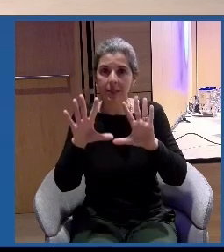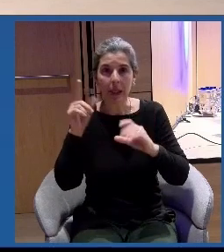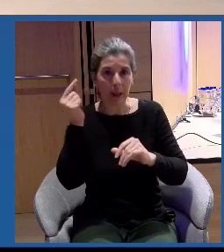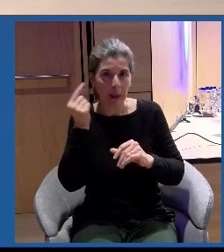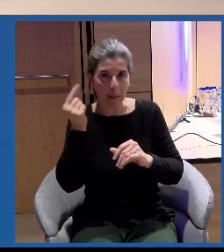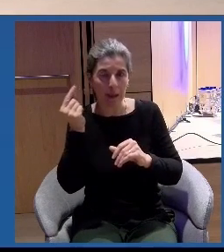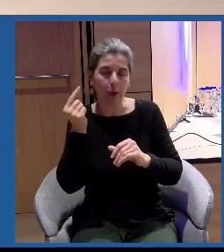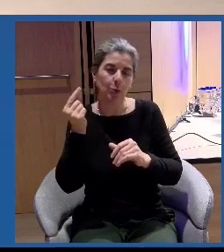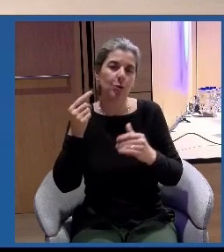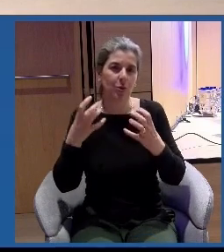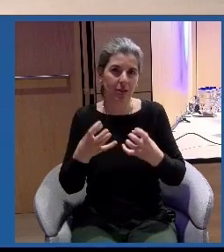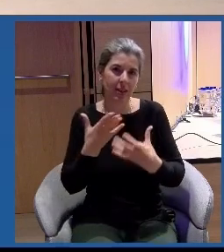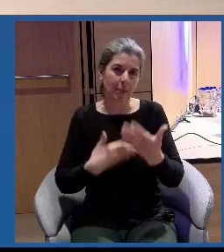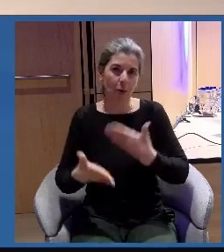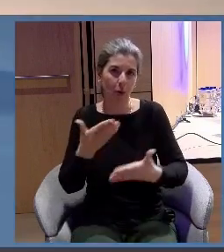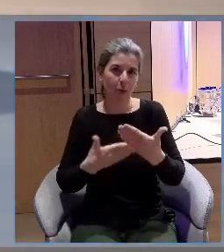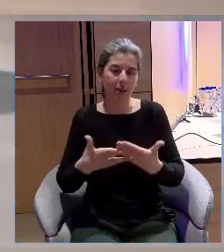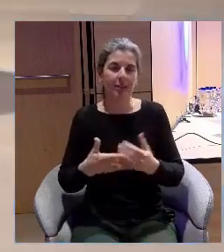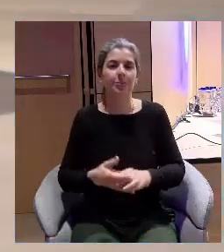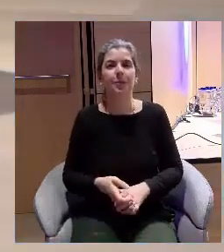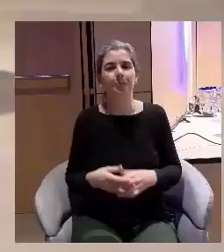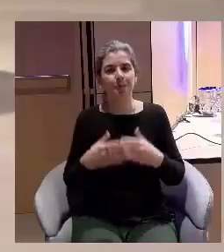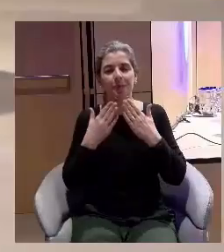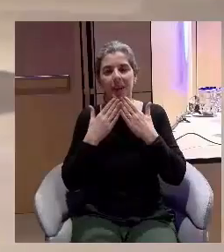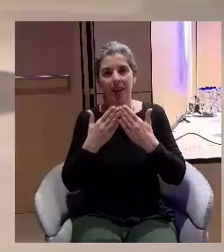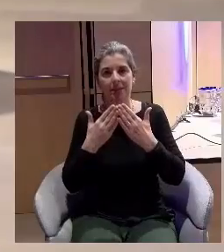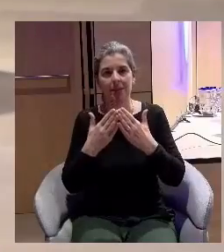compartir con ustedes. Muchas gracias.